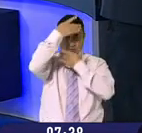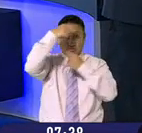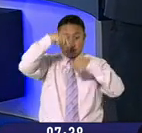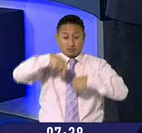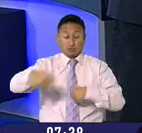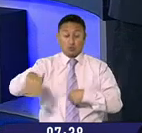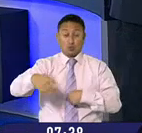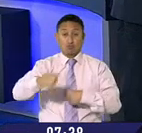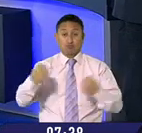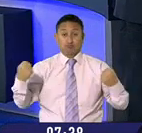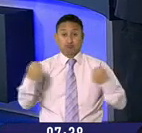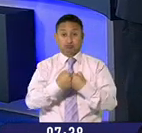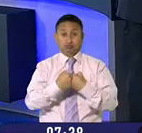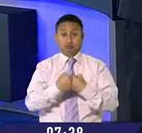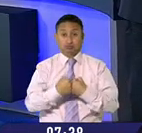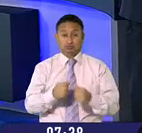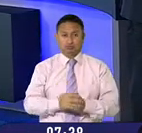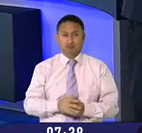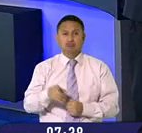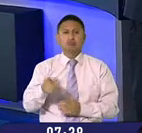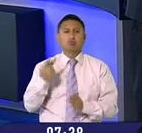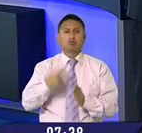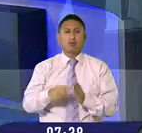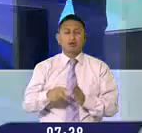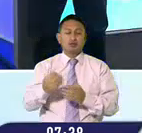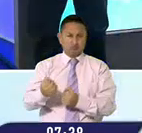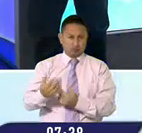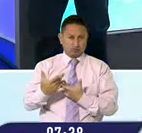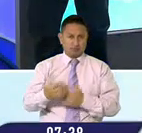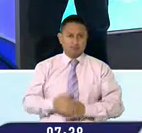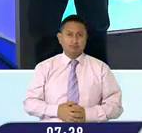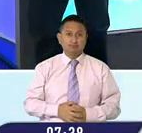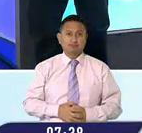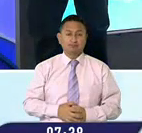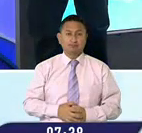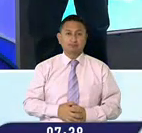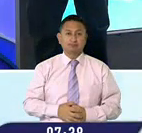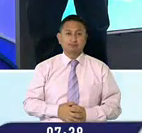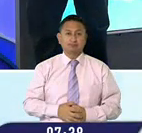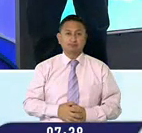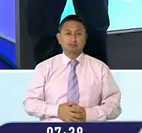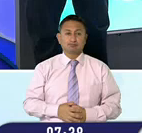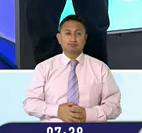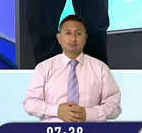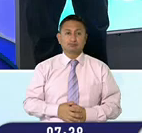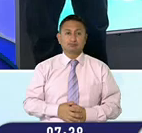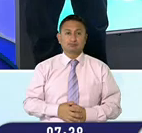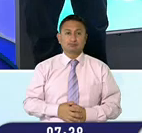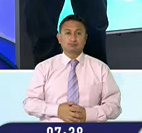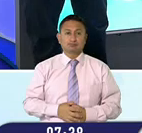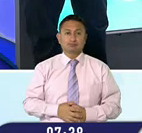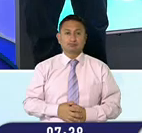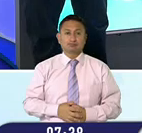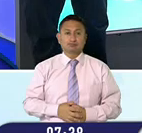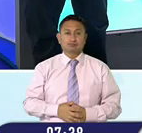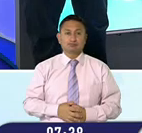de tránsito. Así que nos va a contar qué sucedió en ese sector en Noticias de la Comunidad. Adriana, adelante.